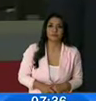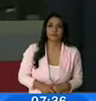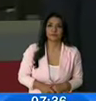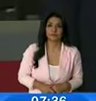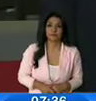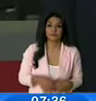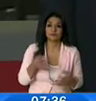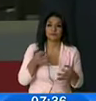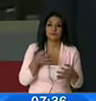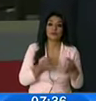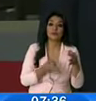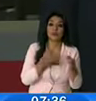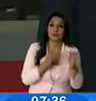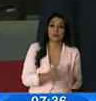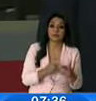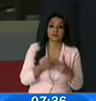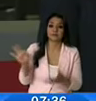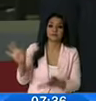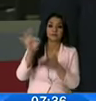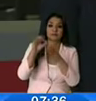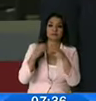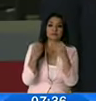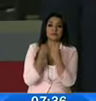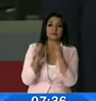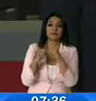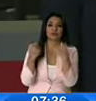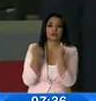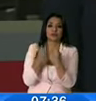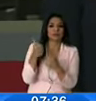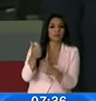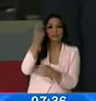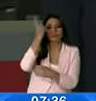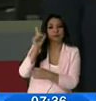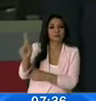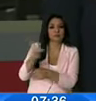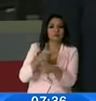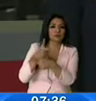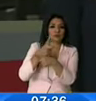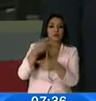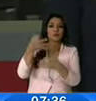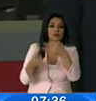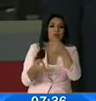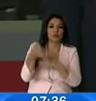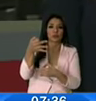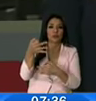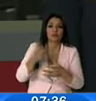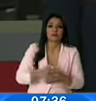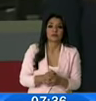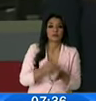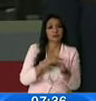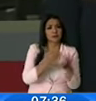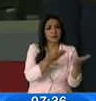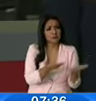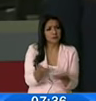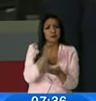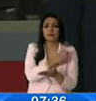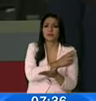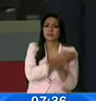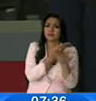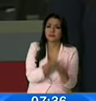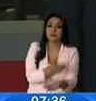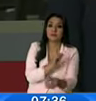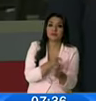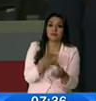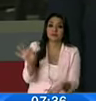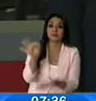Juristas y representantes de las organizaciones sociales aplauden la decisión del Consejo de la Judicatura de invitar a la Academia a participar en la